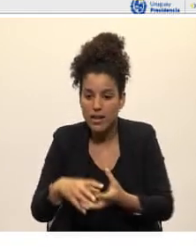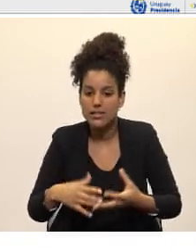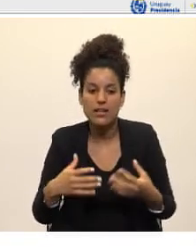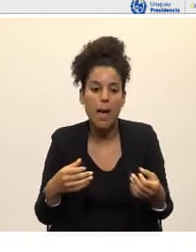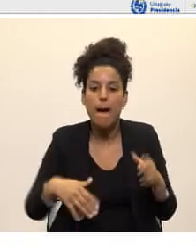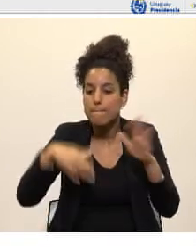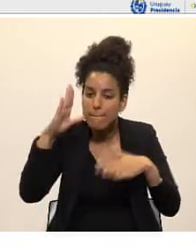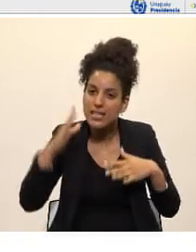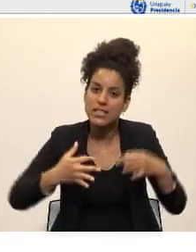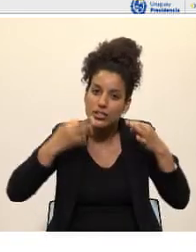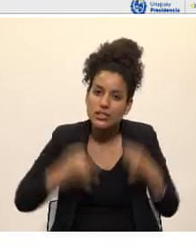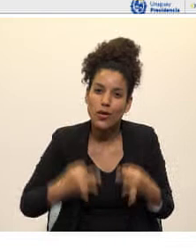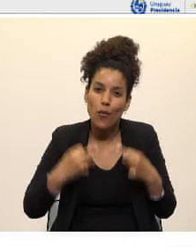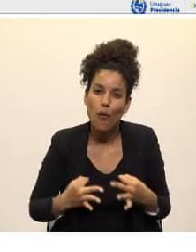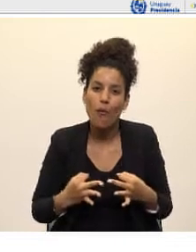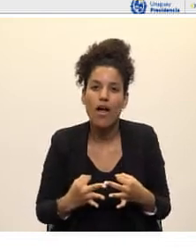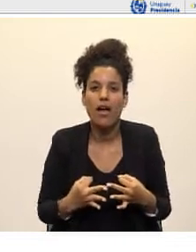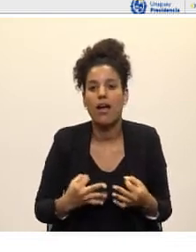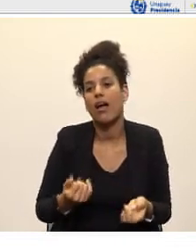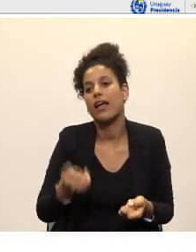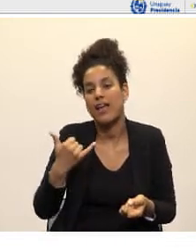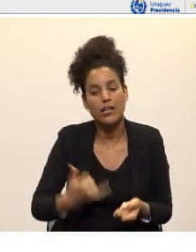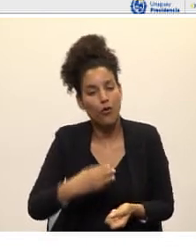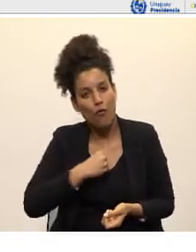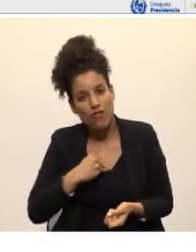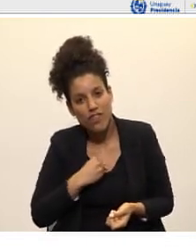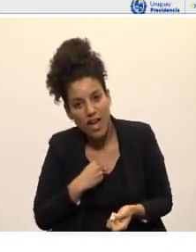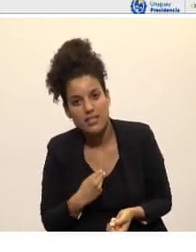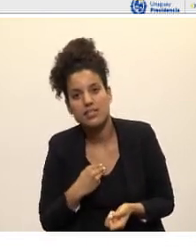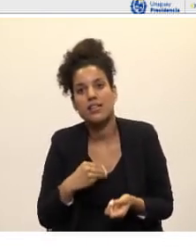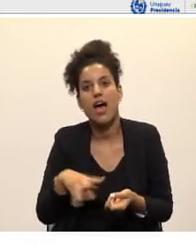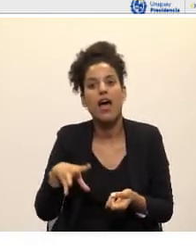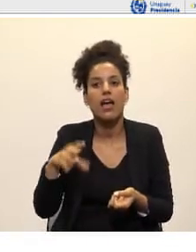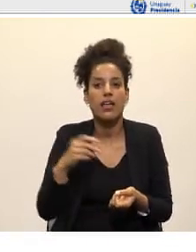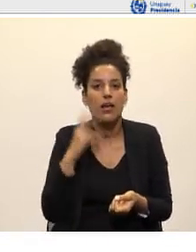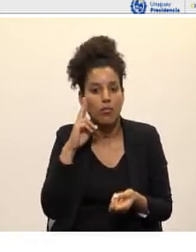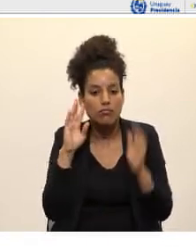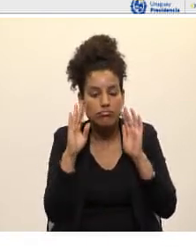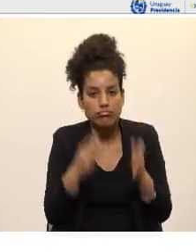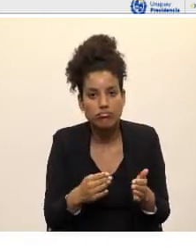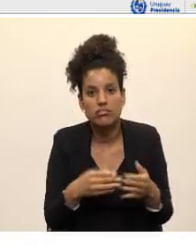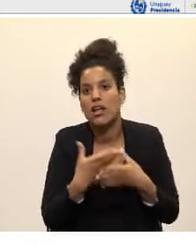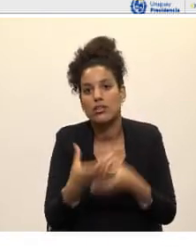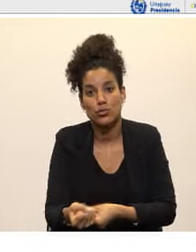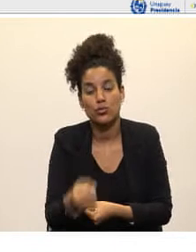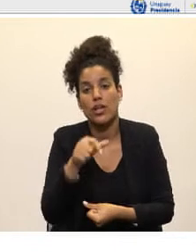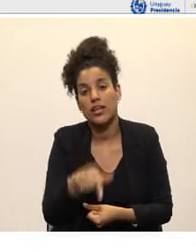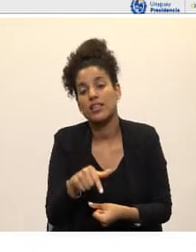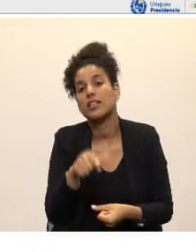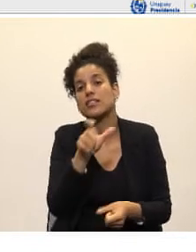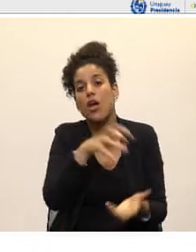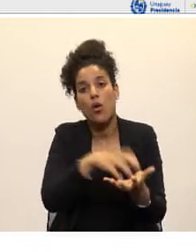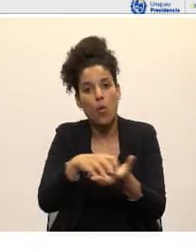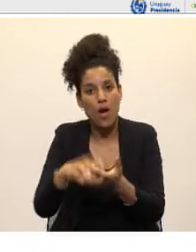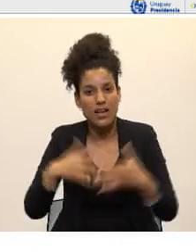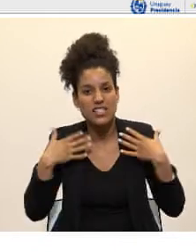seguras, instituciones con confianza, instituciones con escucha. Y esta idea de instituciones seguras que va más allá